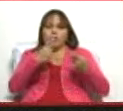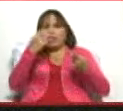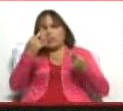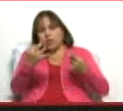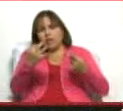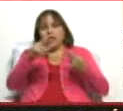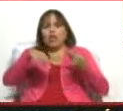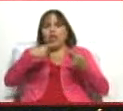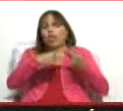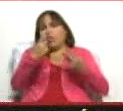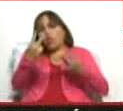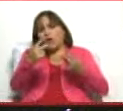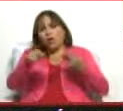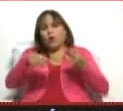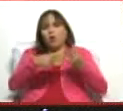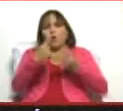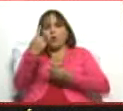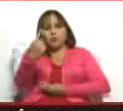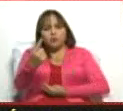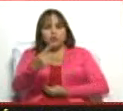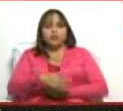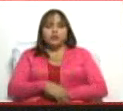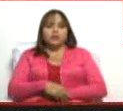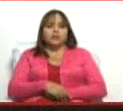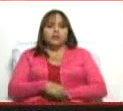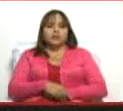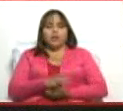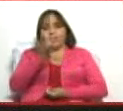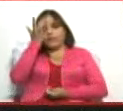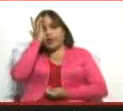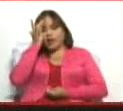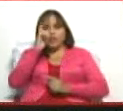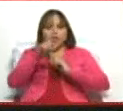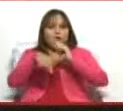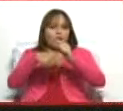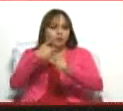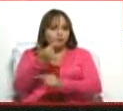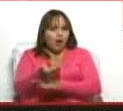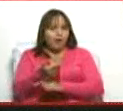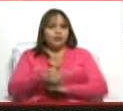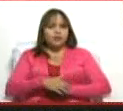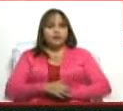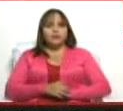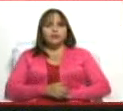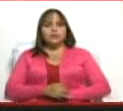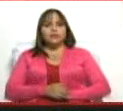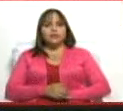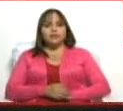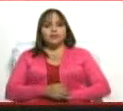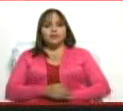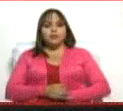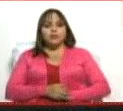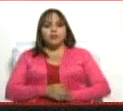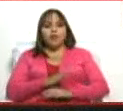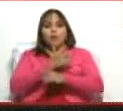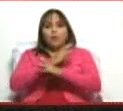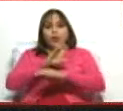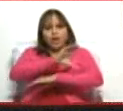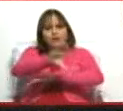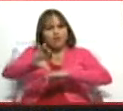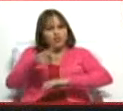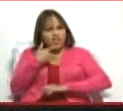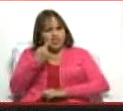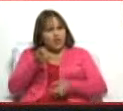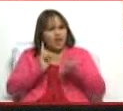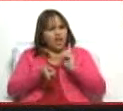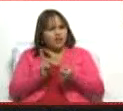1, primero, luego de la Serie del Caribe. ¿Ya he dicho algo aquí de la Serie del Caribe?